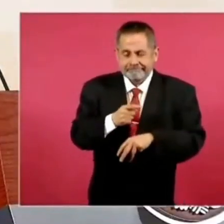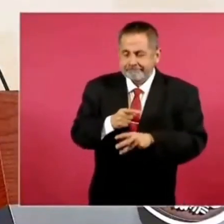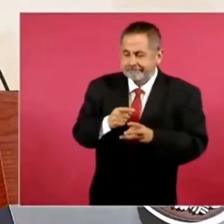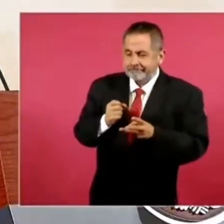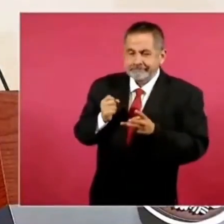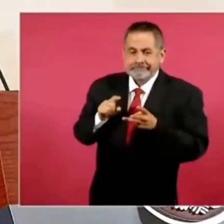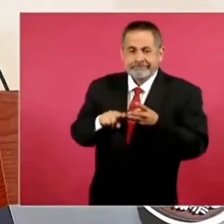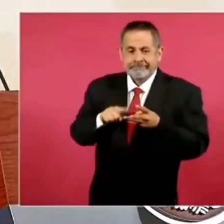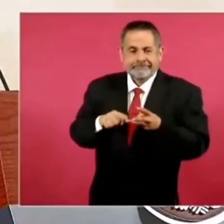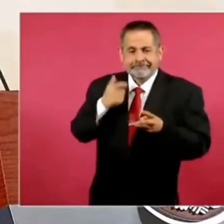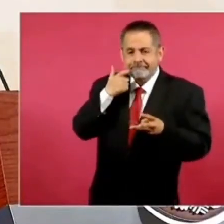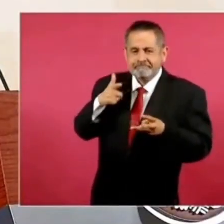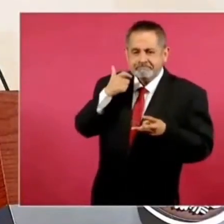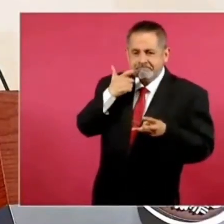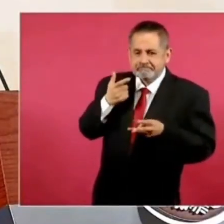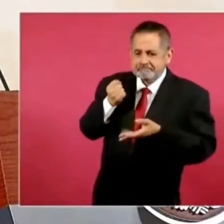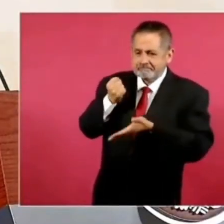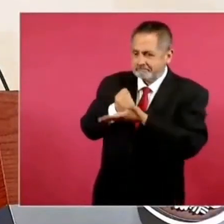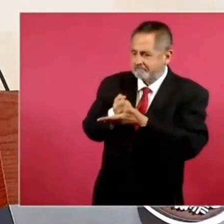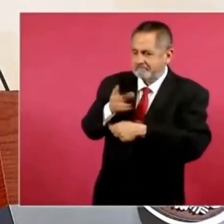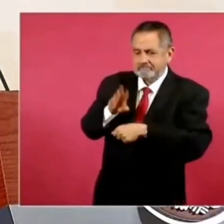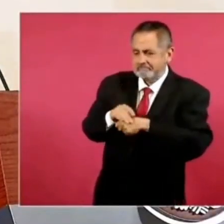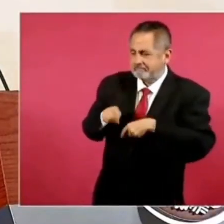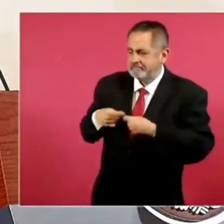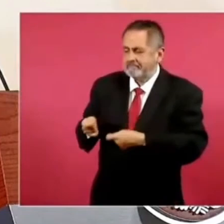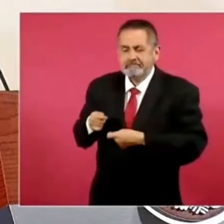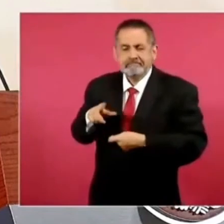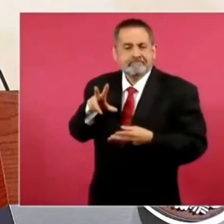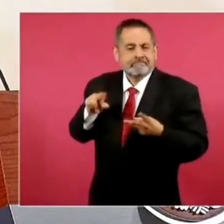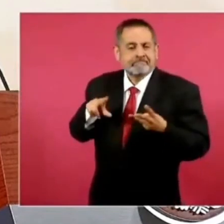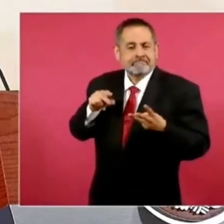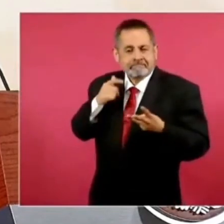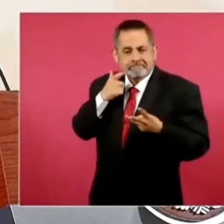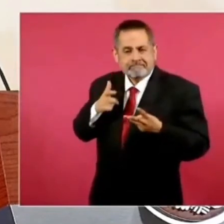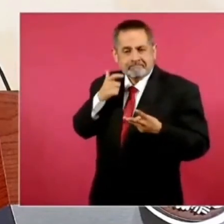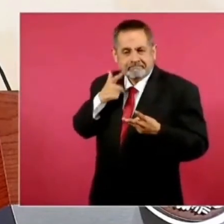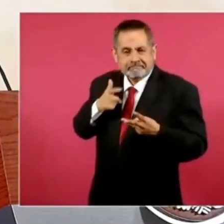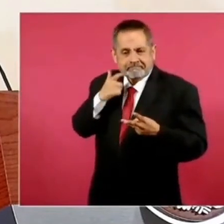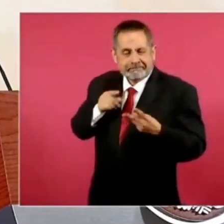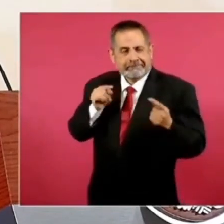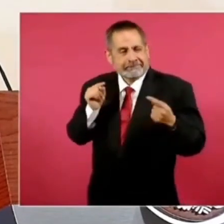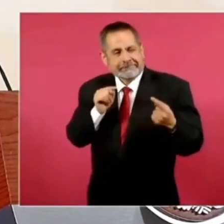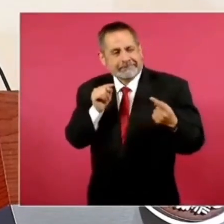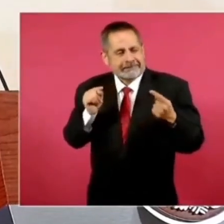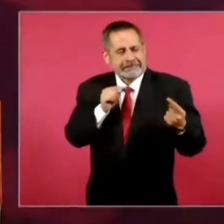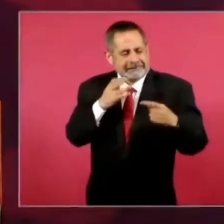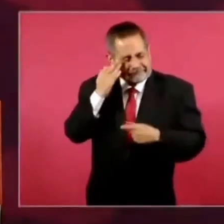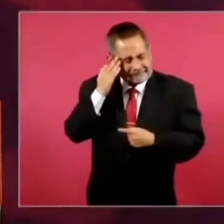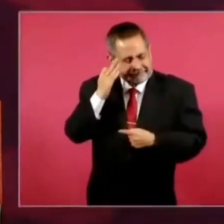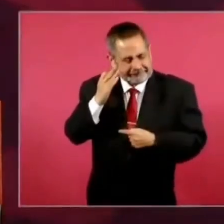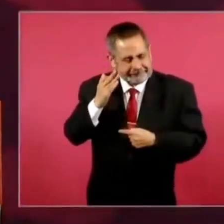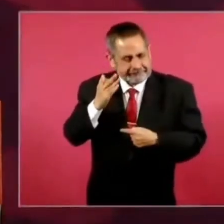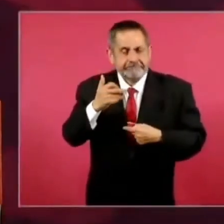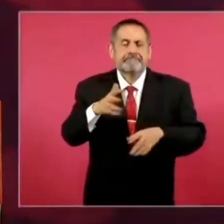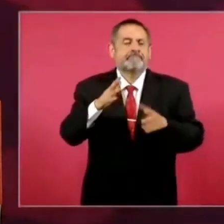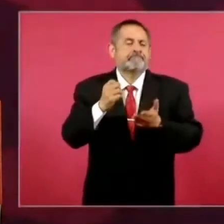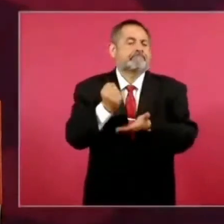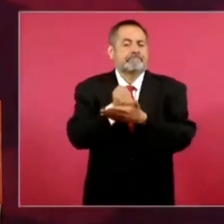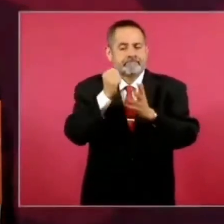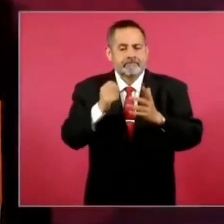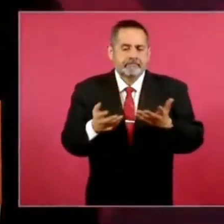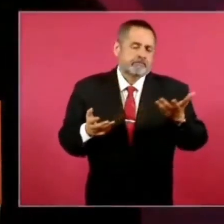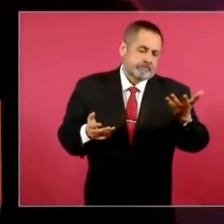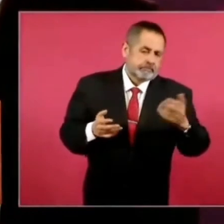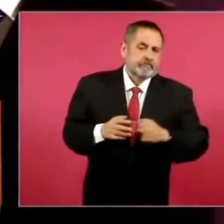no querían en la Secretaría de Energía de Estados Unidos. Por eso es